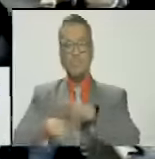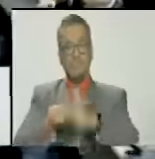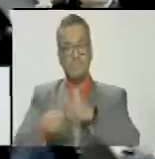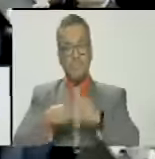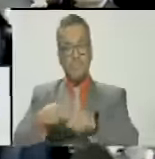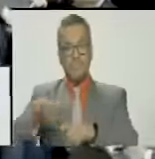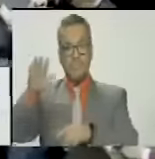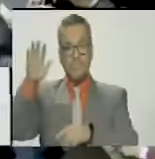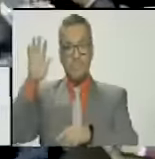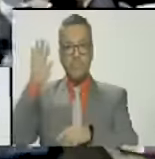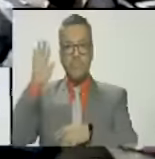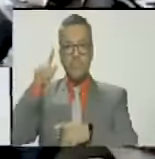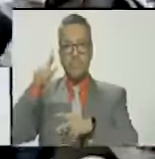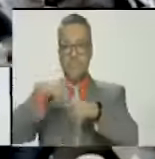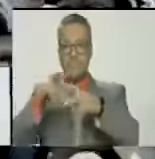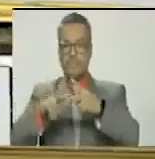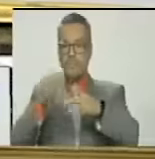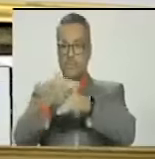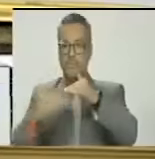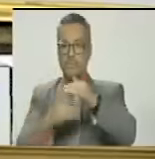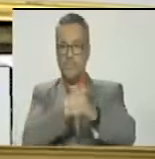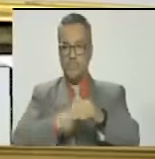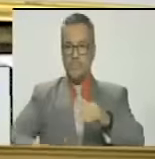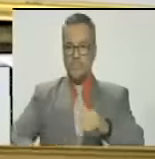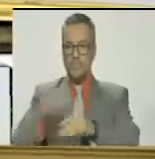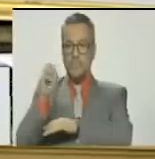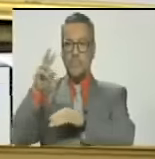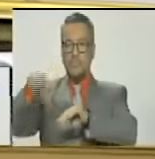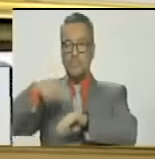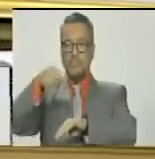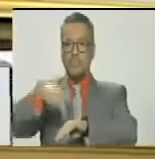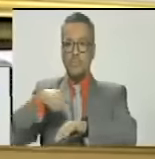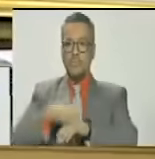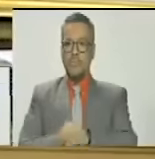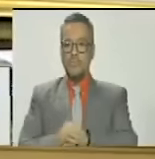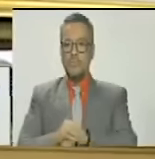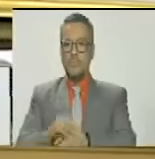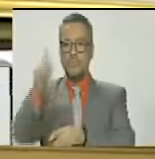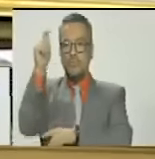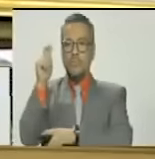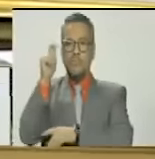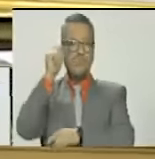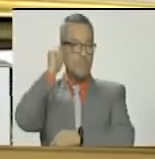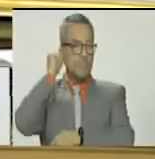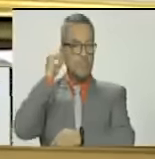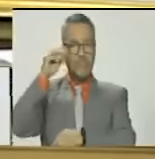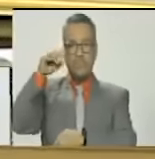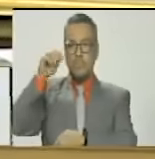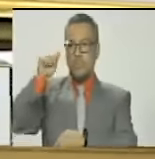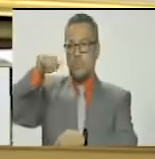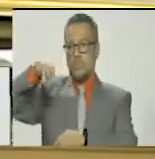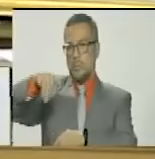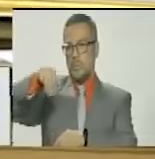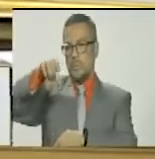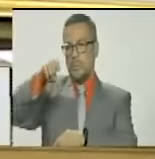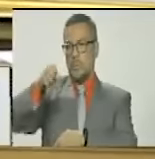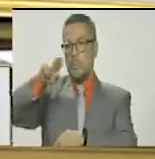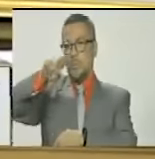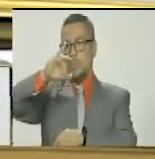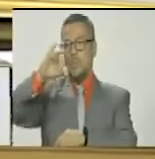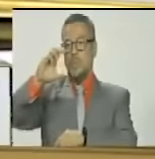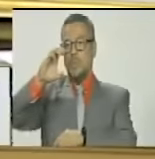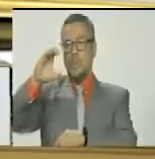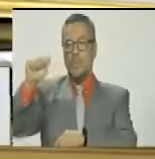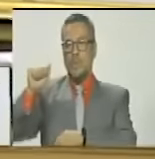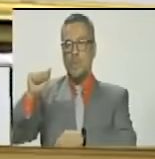Procede la juramentación de la segunda vicepresidenta de la Asamblea Nacional, la diputada América Pérez Dávila.